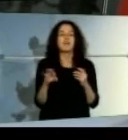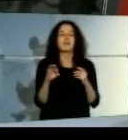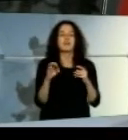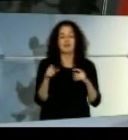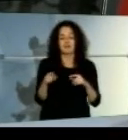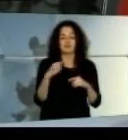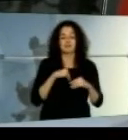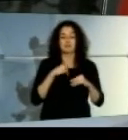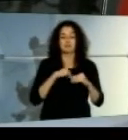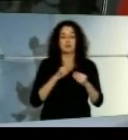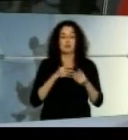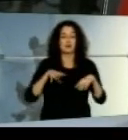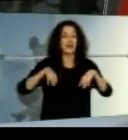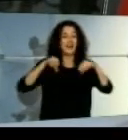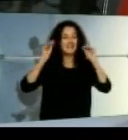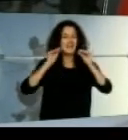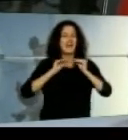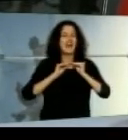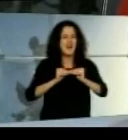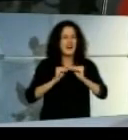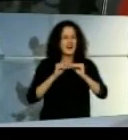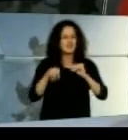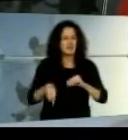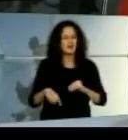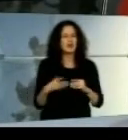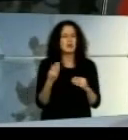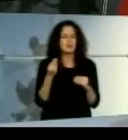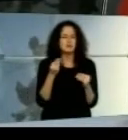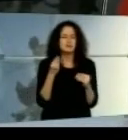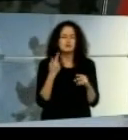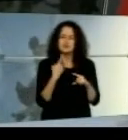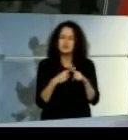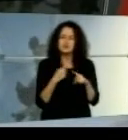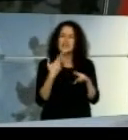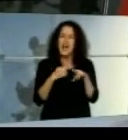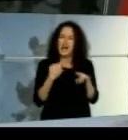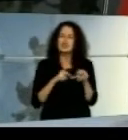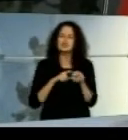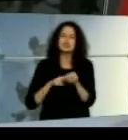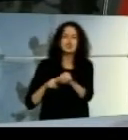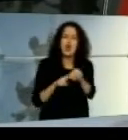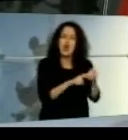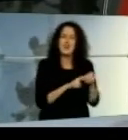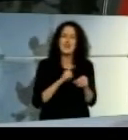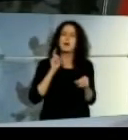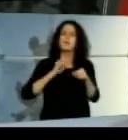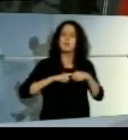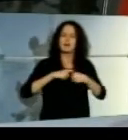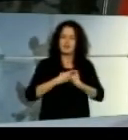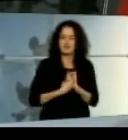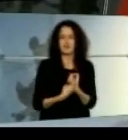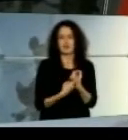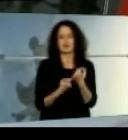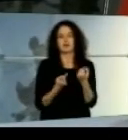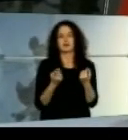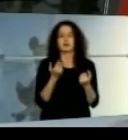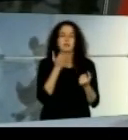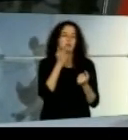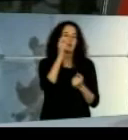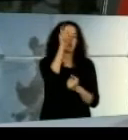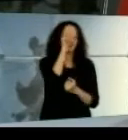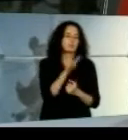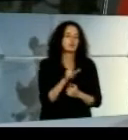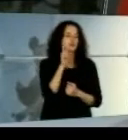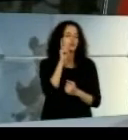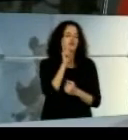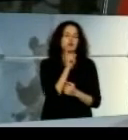nuestra catedral de Burgos. Es decir, tienen una cantidad de actos solidarios tremendo. En actos a las personas sordas que mueren en funerales, etcétera. Es